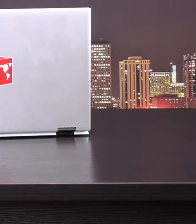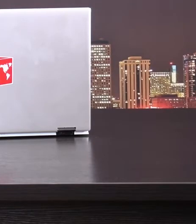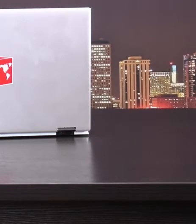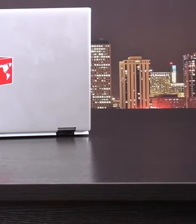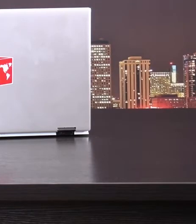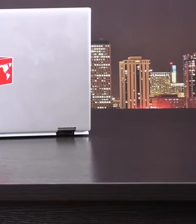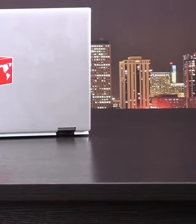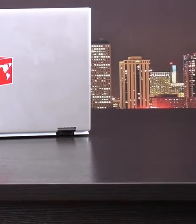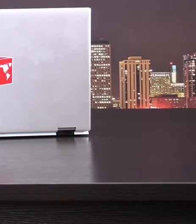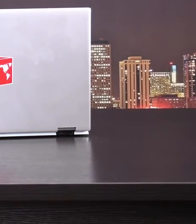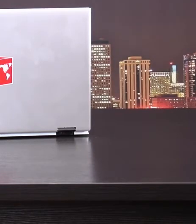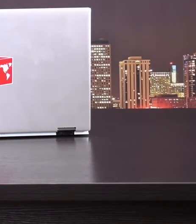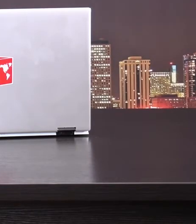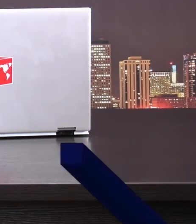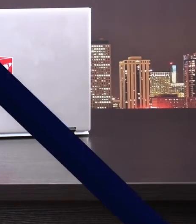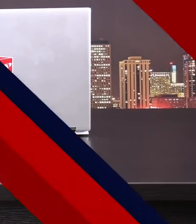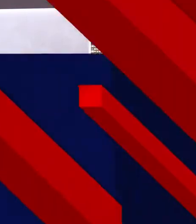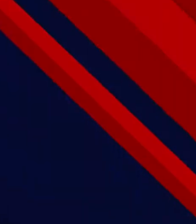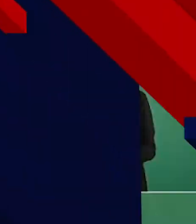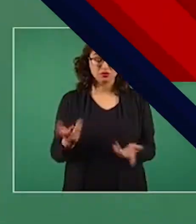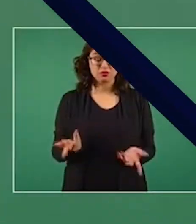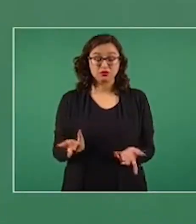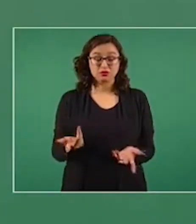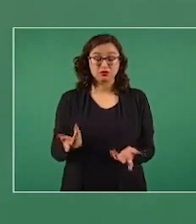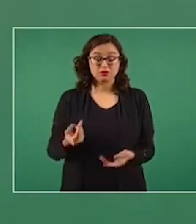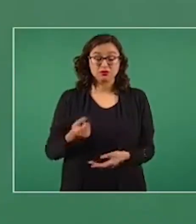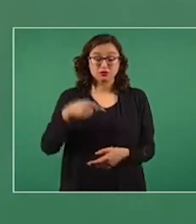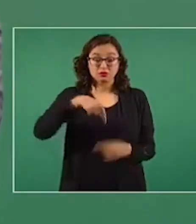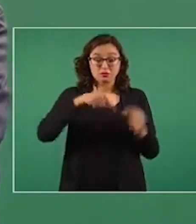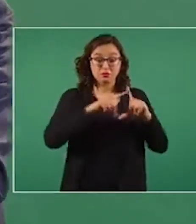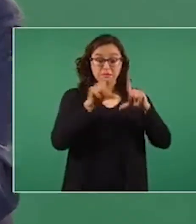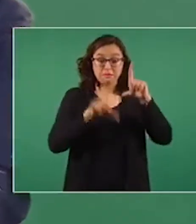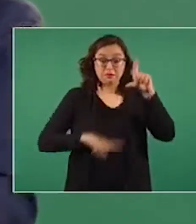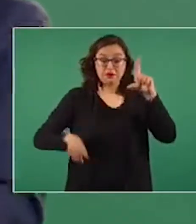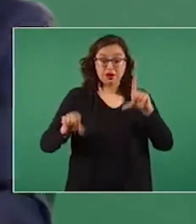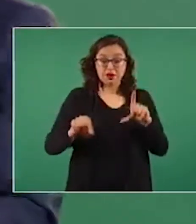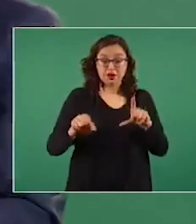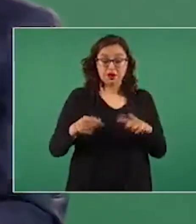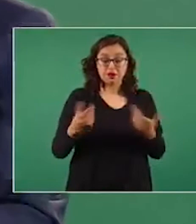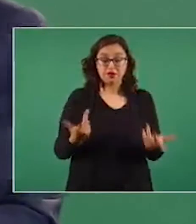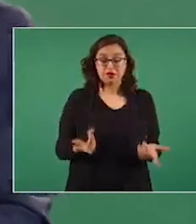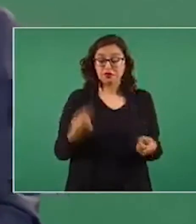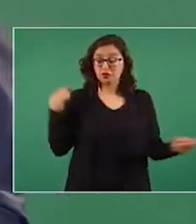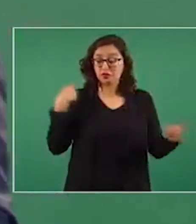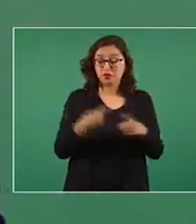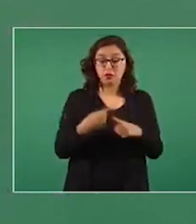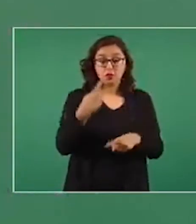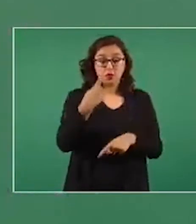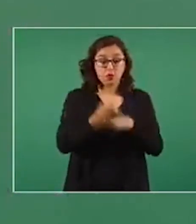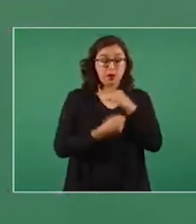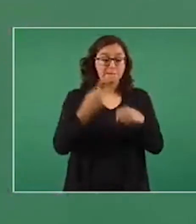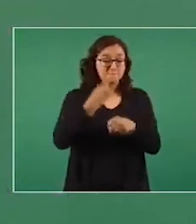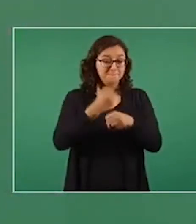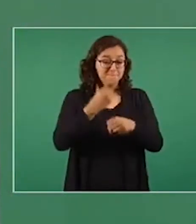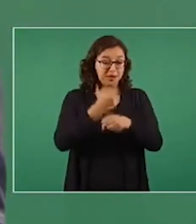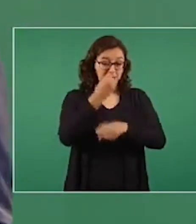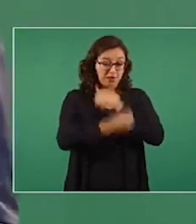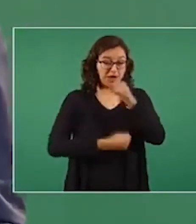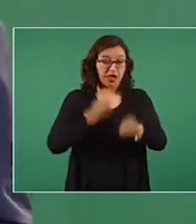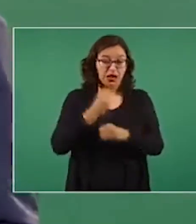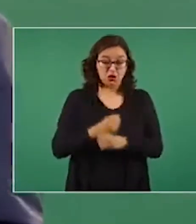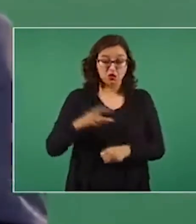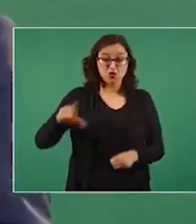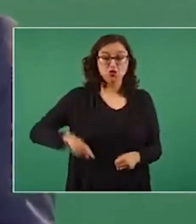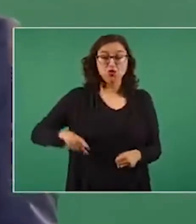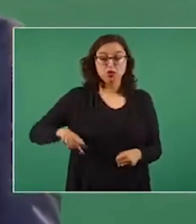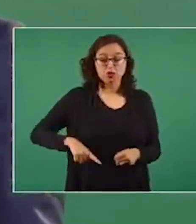delicado el asunto nosotros el primer año y éste incluso